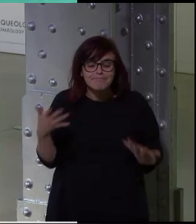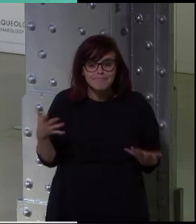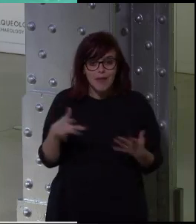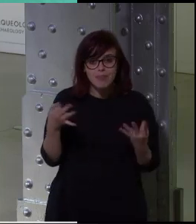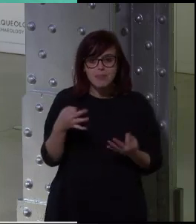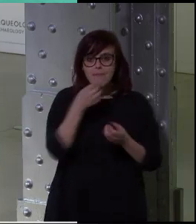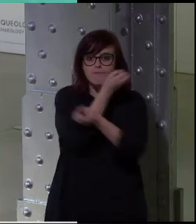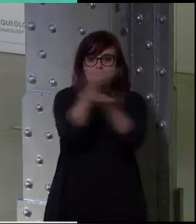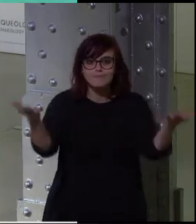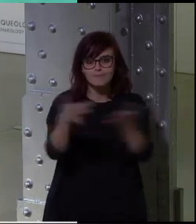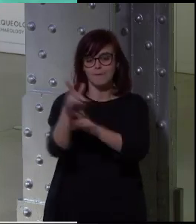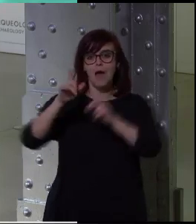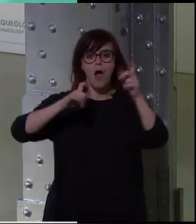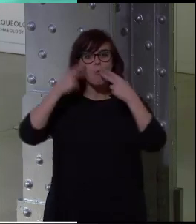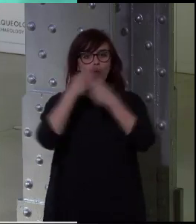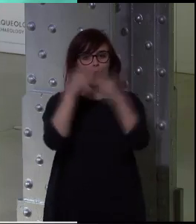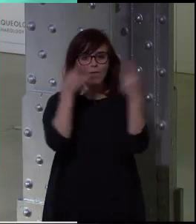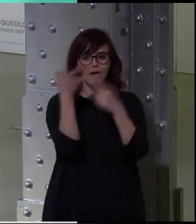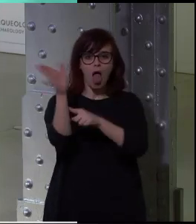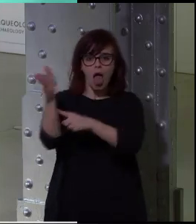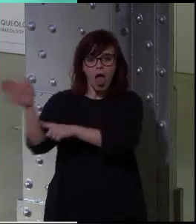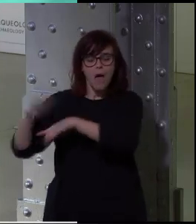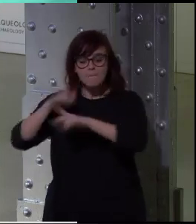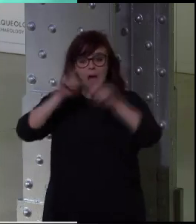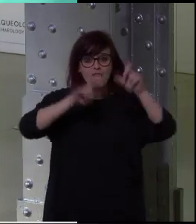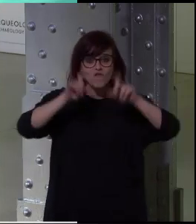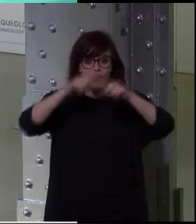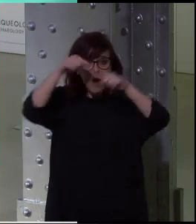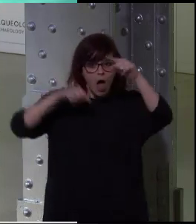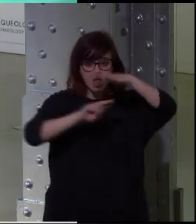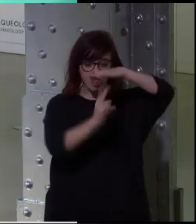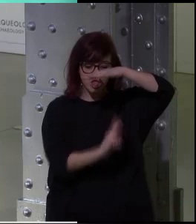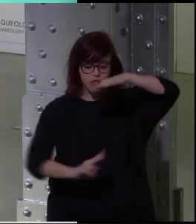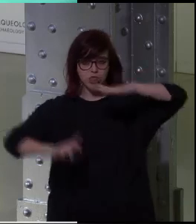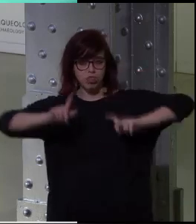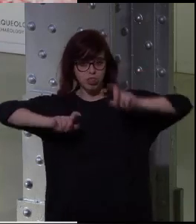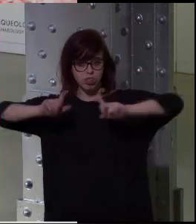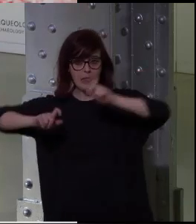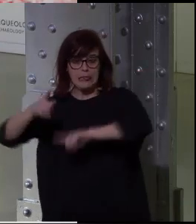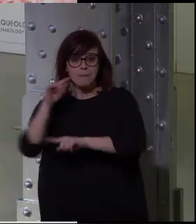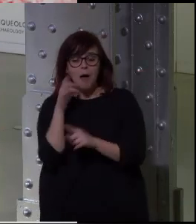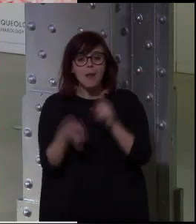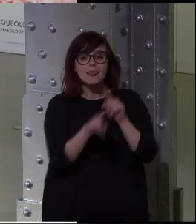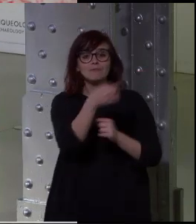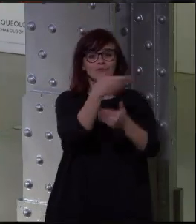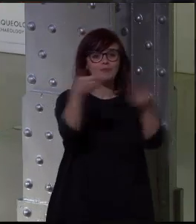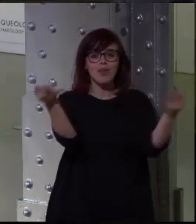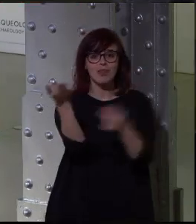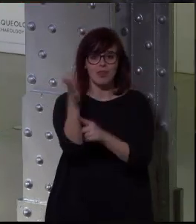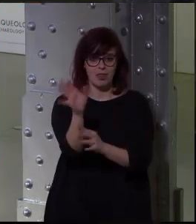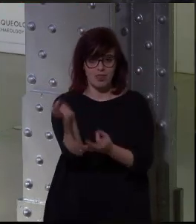que transmitirlo, enseñarlo, porque nadie seguro desea que pasen estas